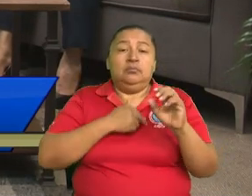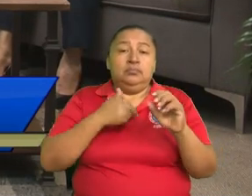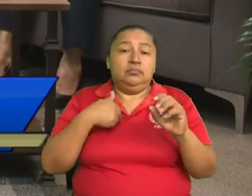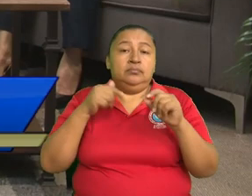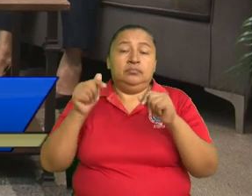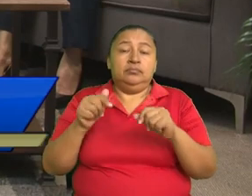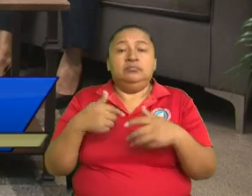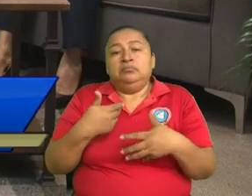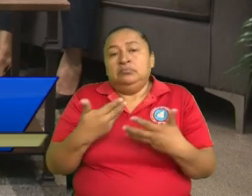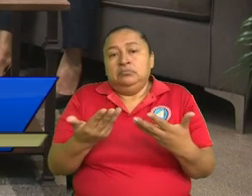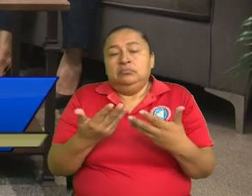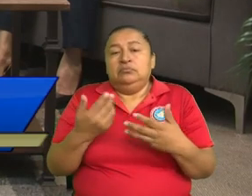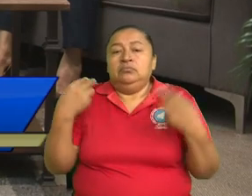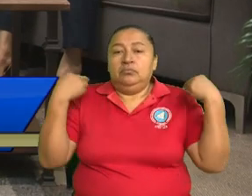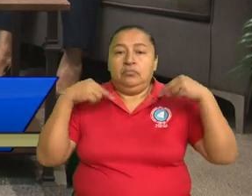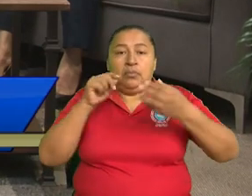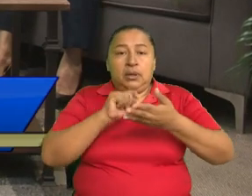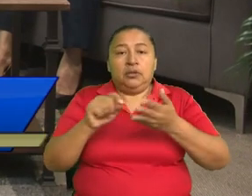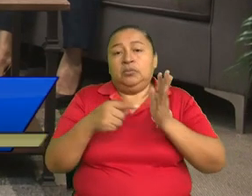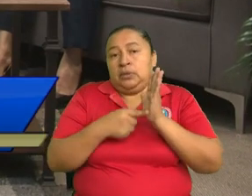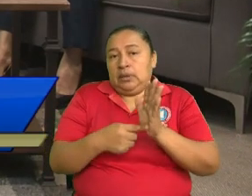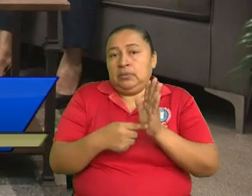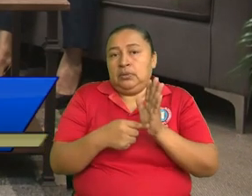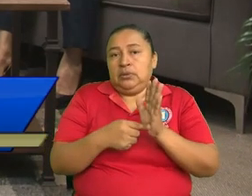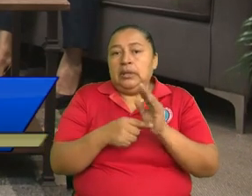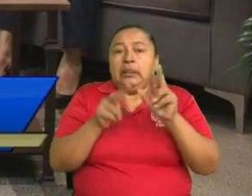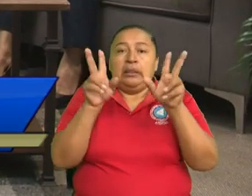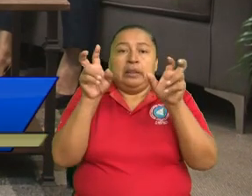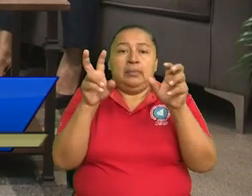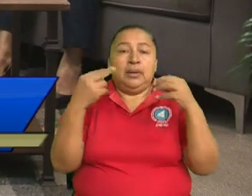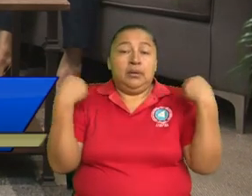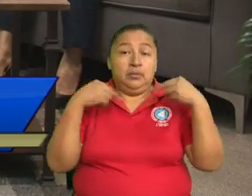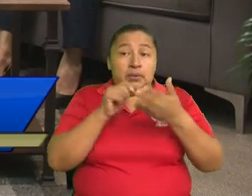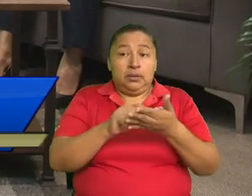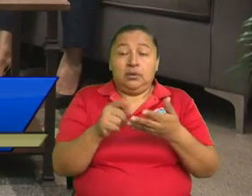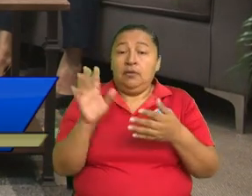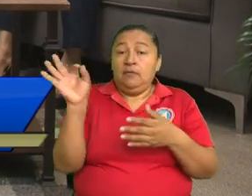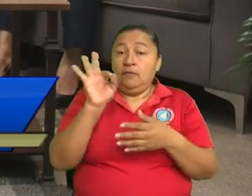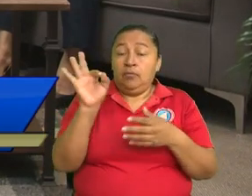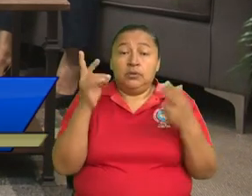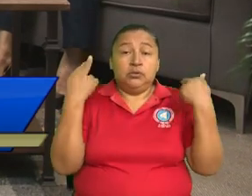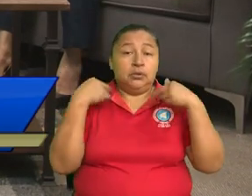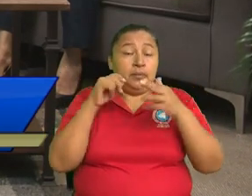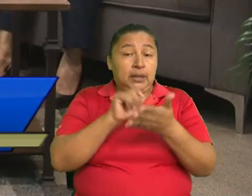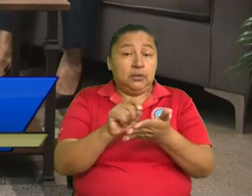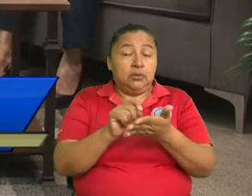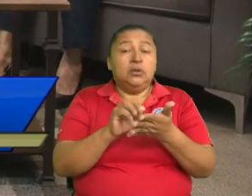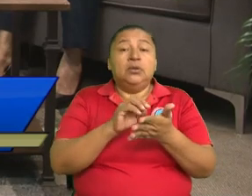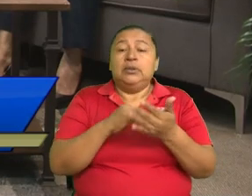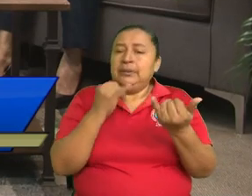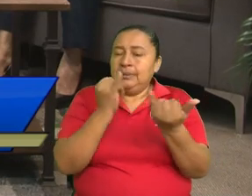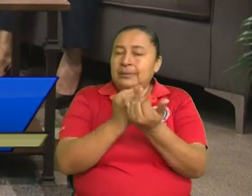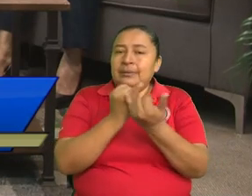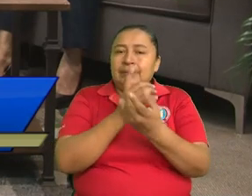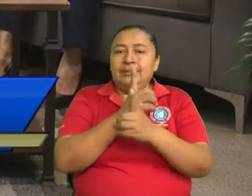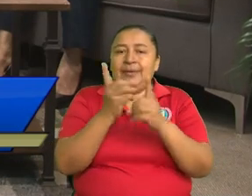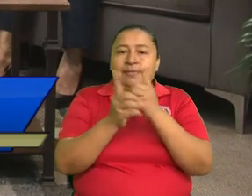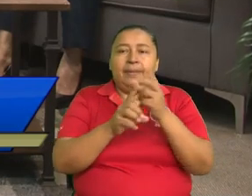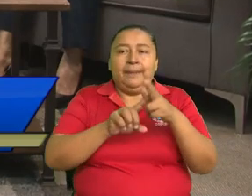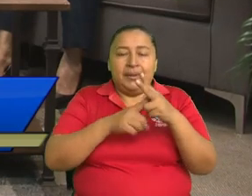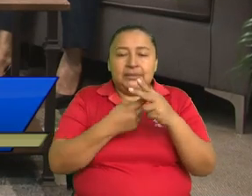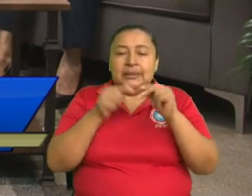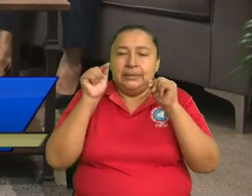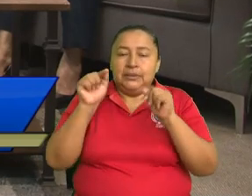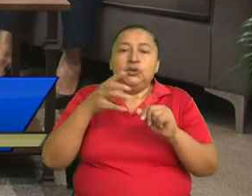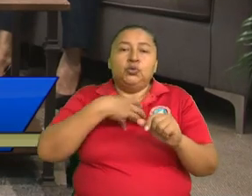interculturalidad, y los maestros, por ejemplo, el tema de los docentes. La formación docente tiene que partir de